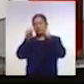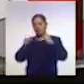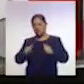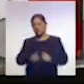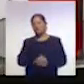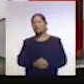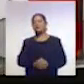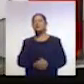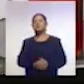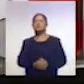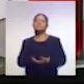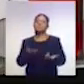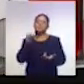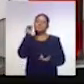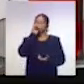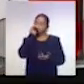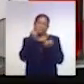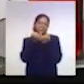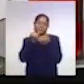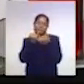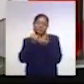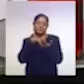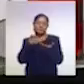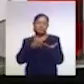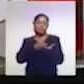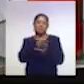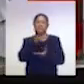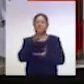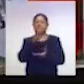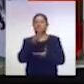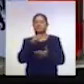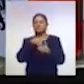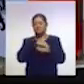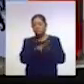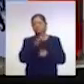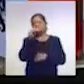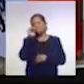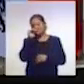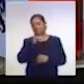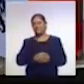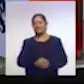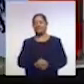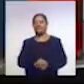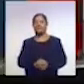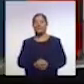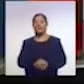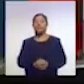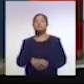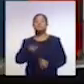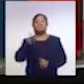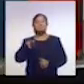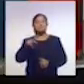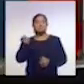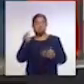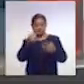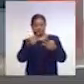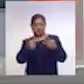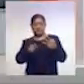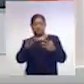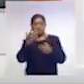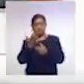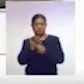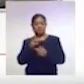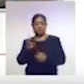por supuesto, pues es gratuita la entrada. Carla. No, la verdad es que estas opciones que nos has planteado son